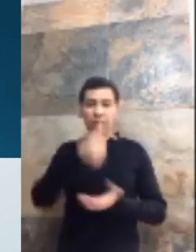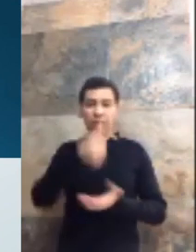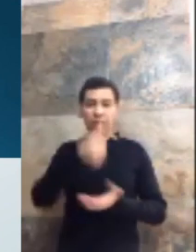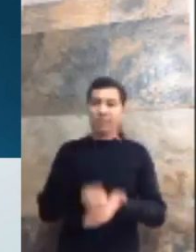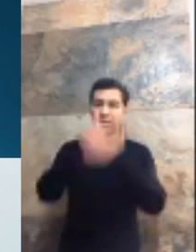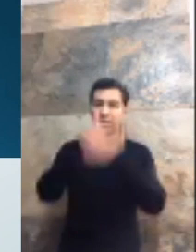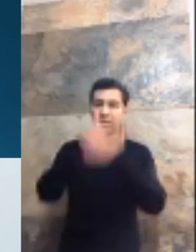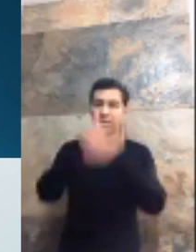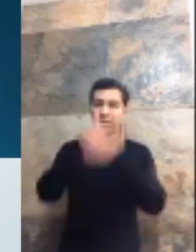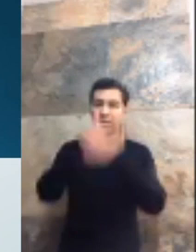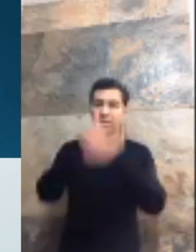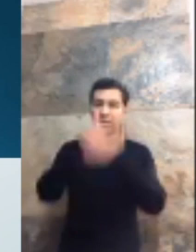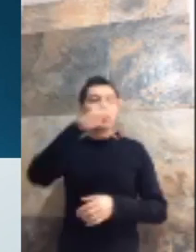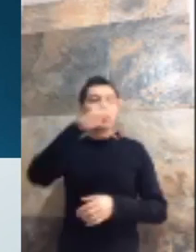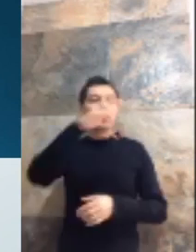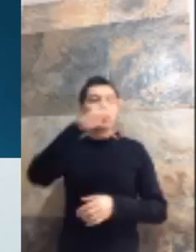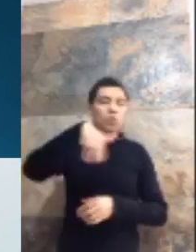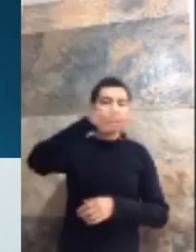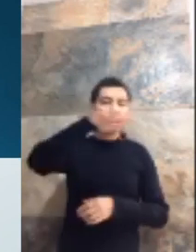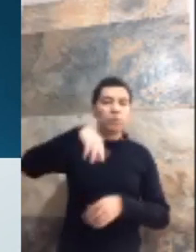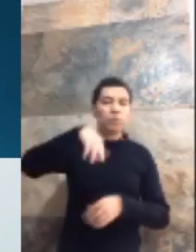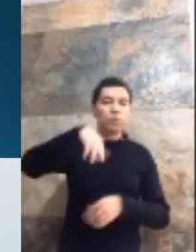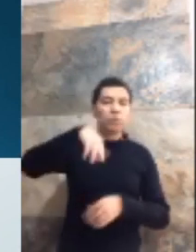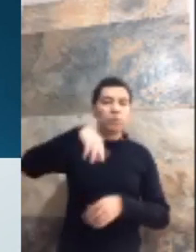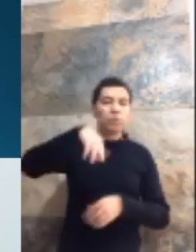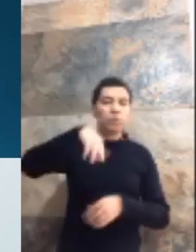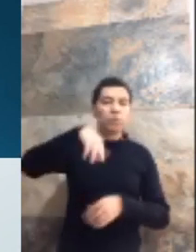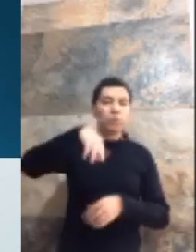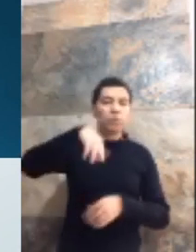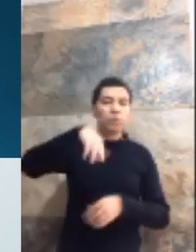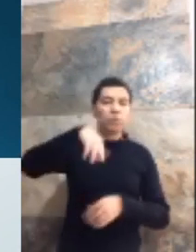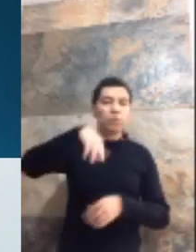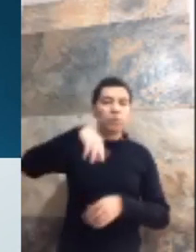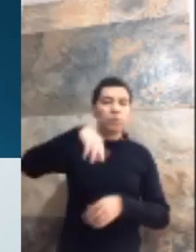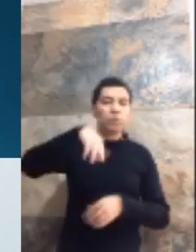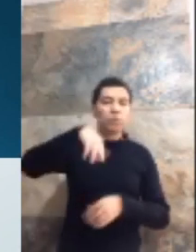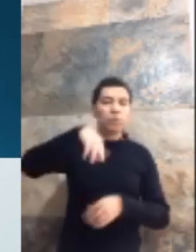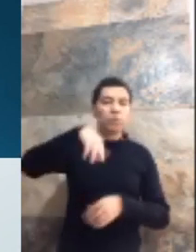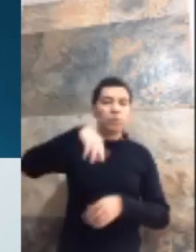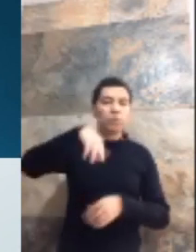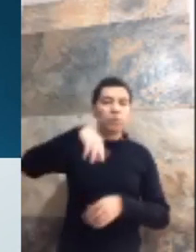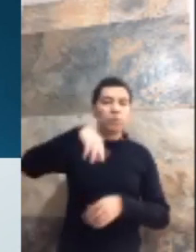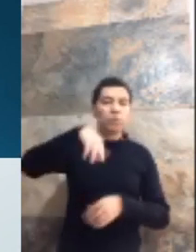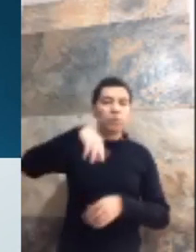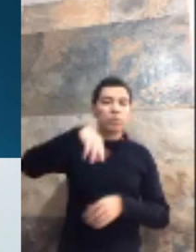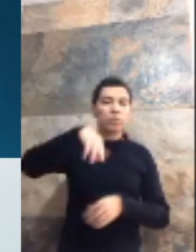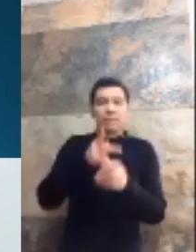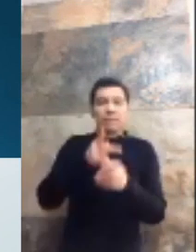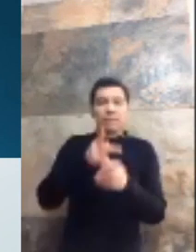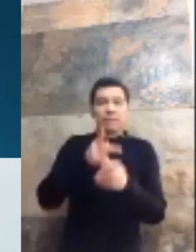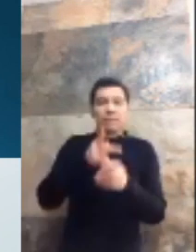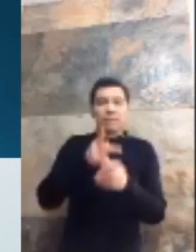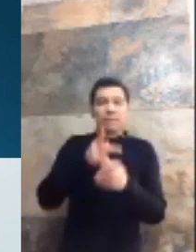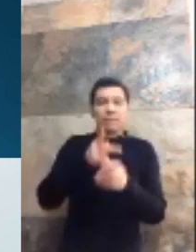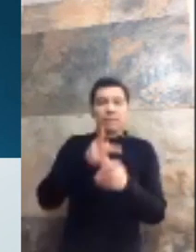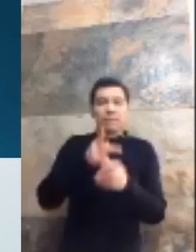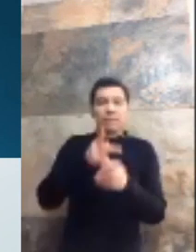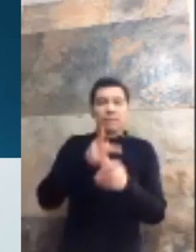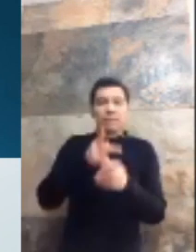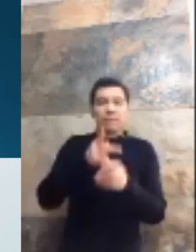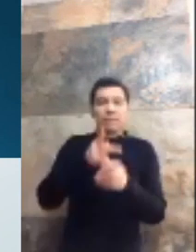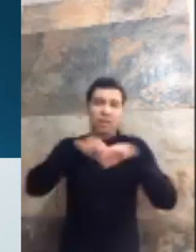a tener que mantener una relación laboral relativamente estable. Yo diría,